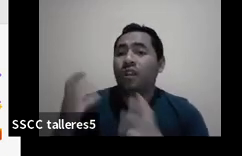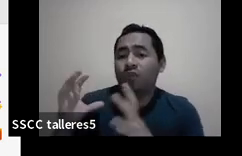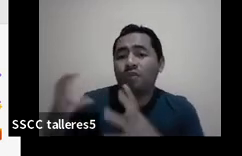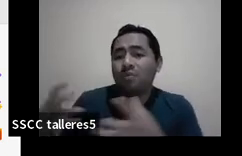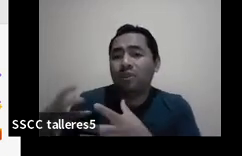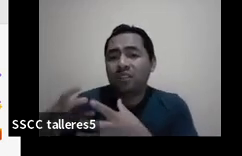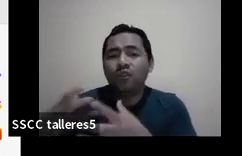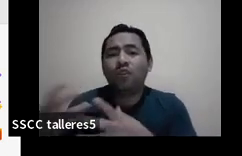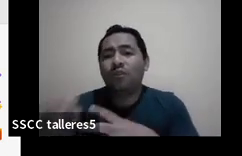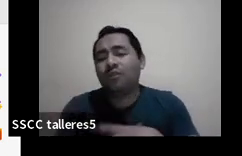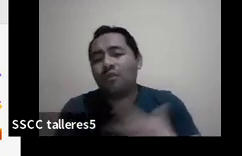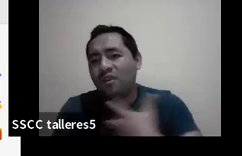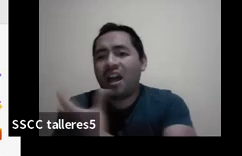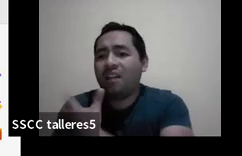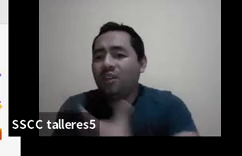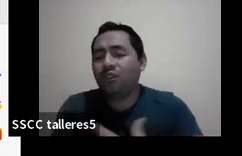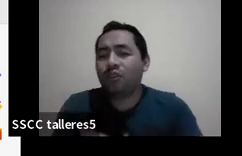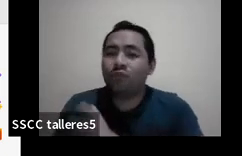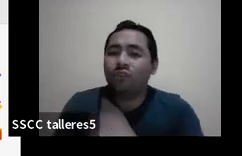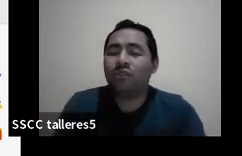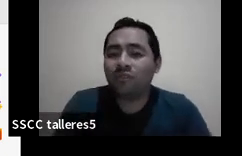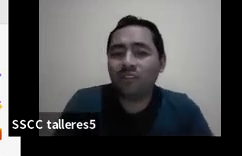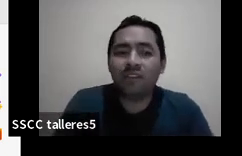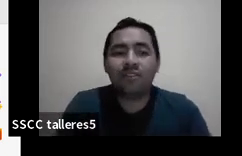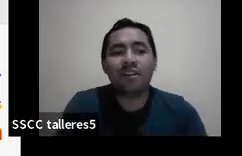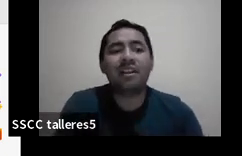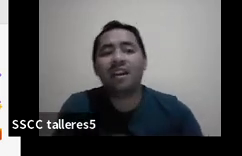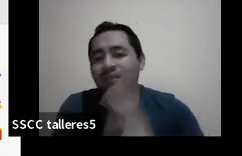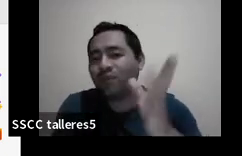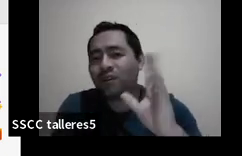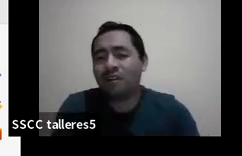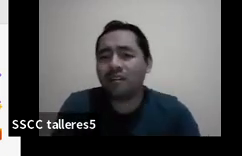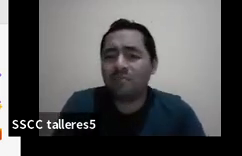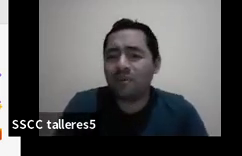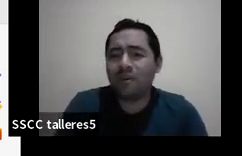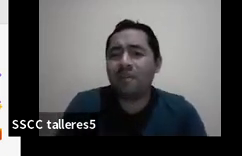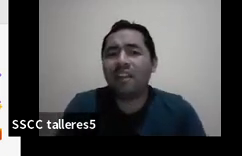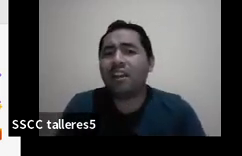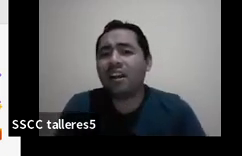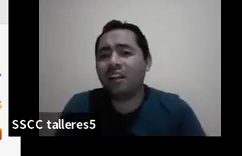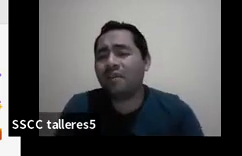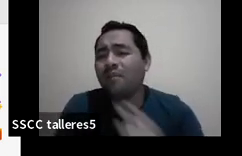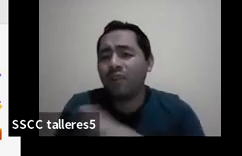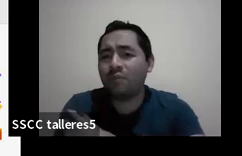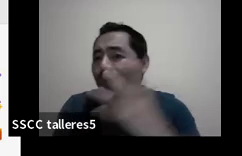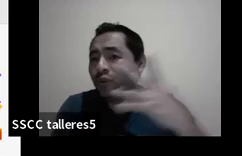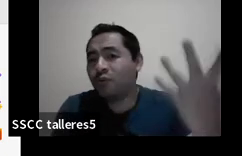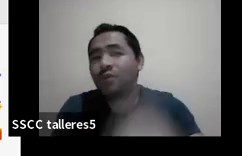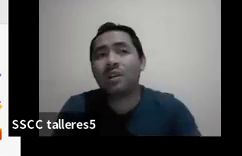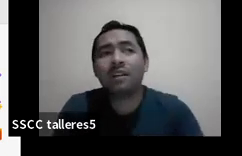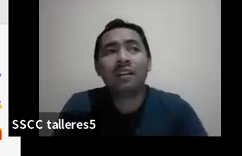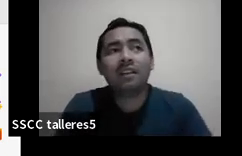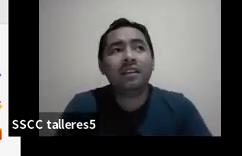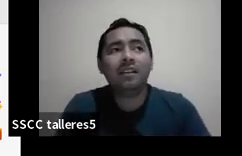otros casos hay sobreprotección, ¿no? Como que, ay, mi hijito es sordito, entonces que no salga de la casa porque el perro le va a ladrar y le va a morder porque